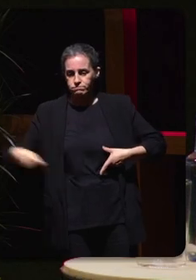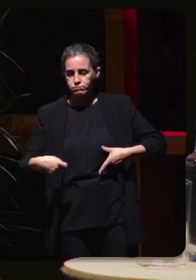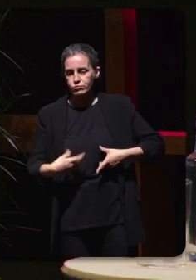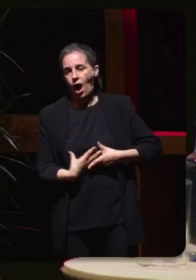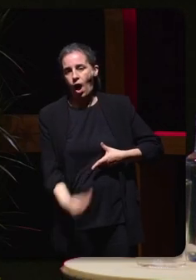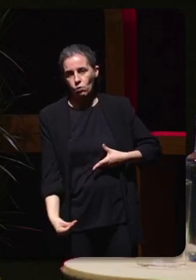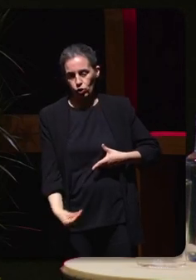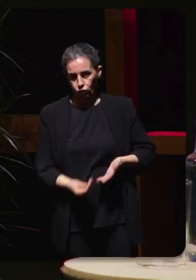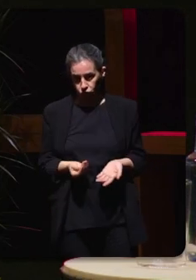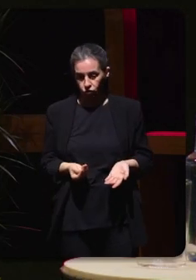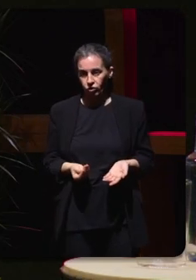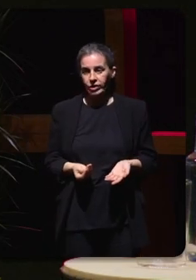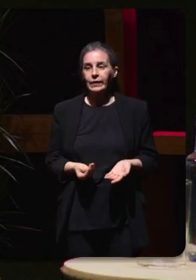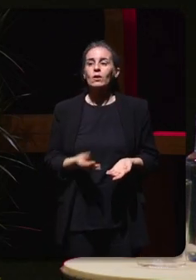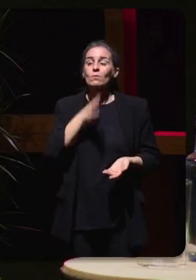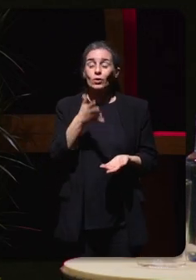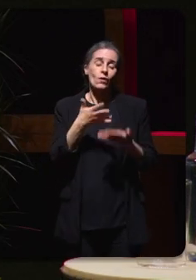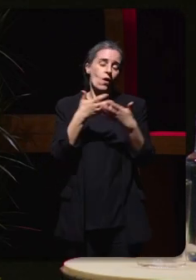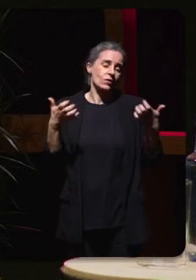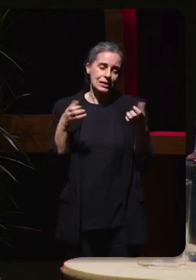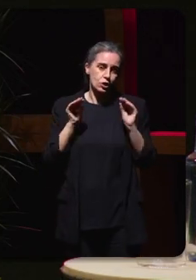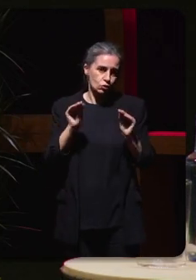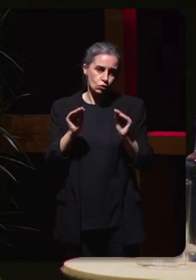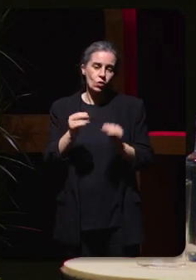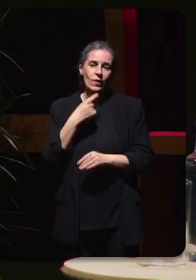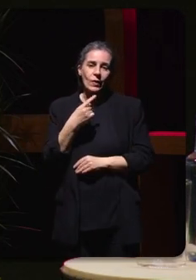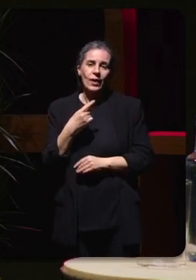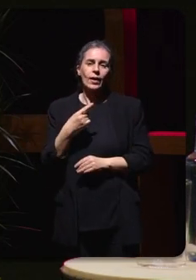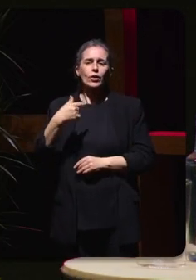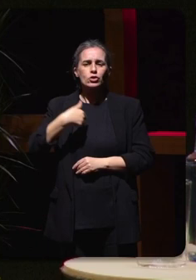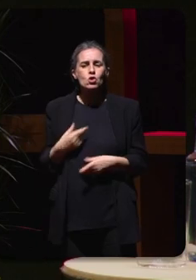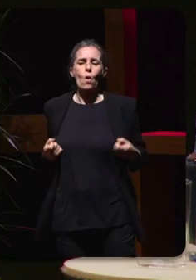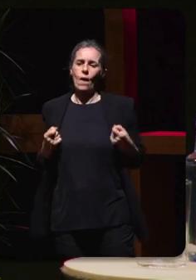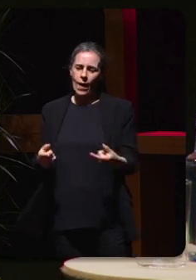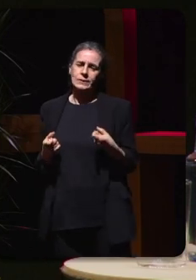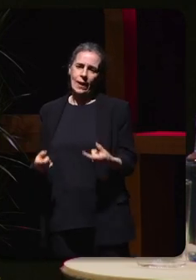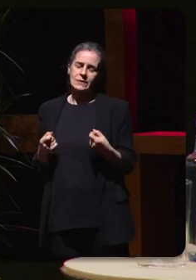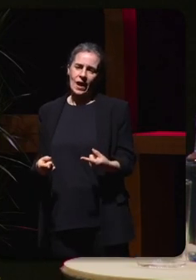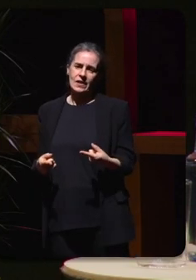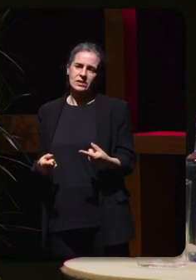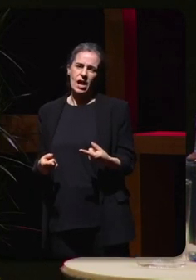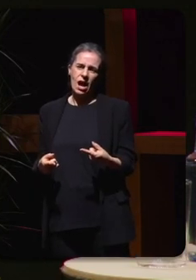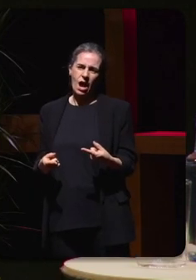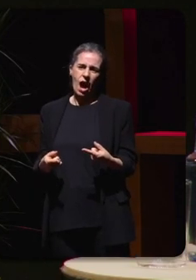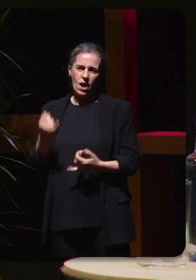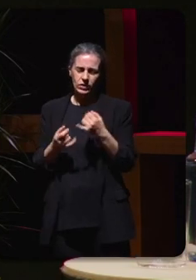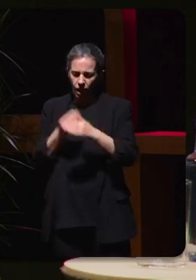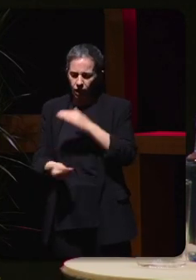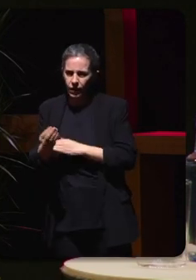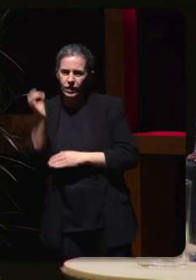¿no? Porque hay un refrán que además dice que invertir en una niña es como regar el jardín del